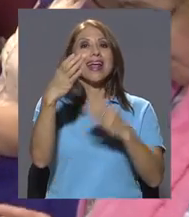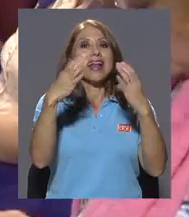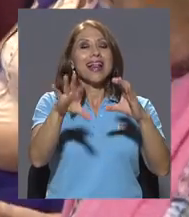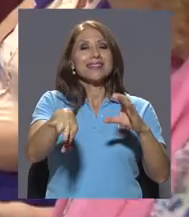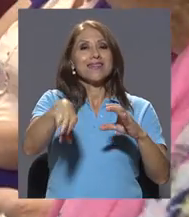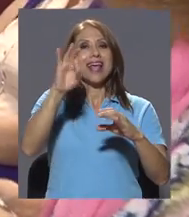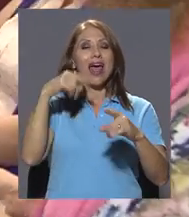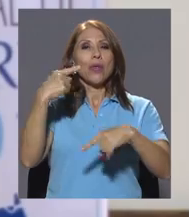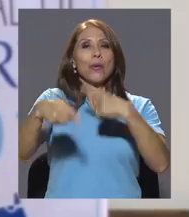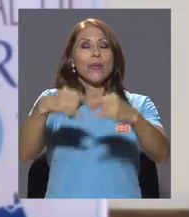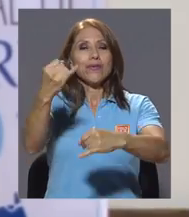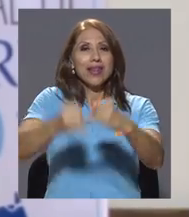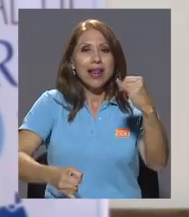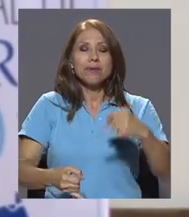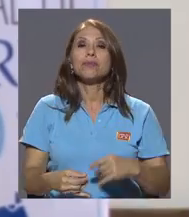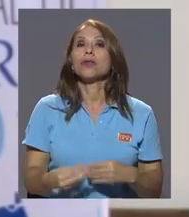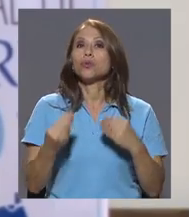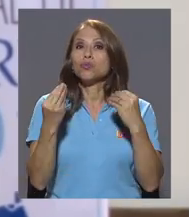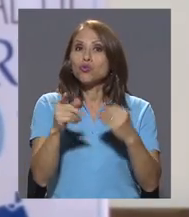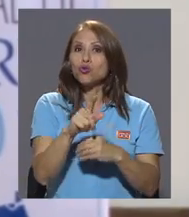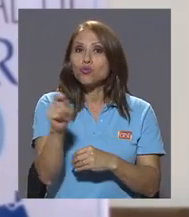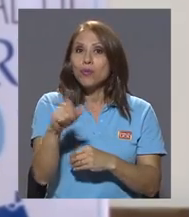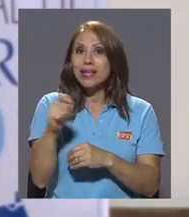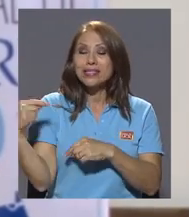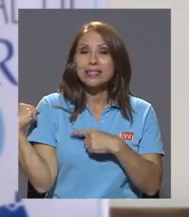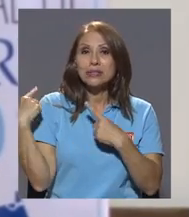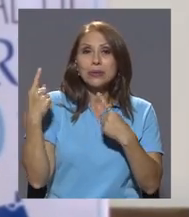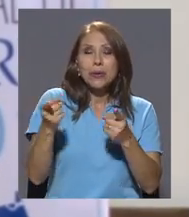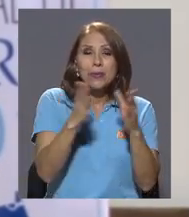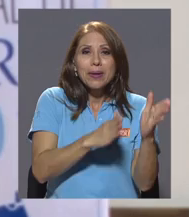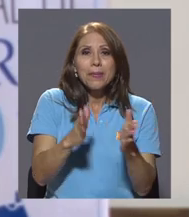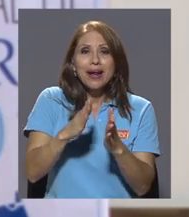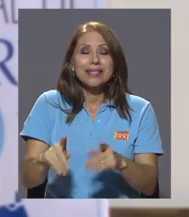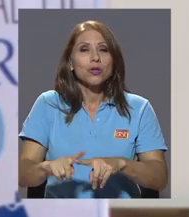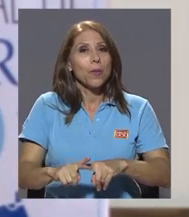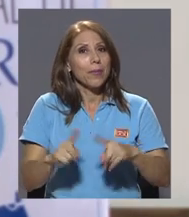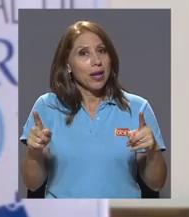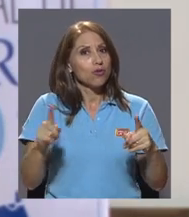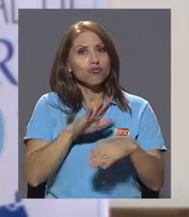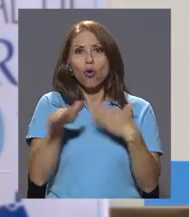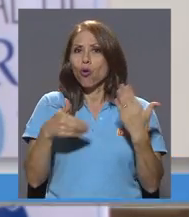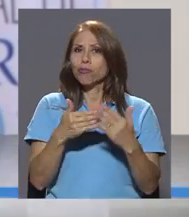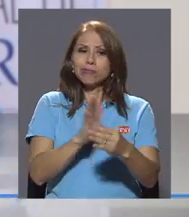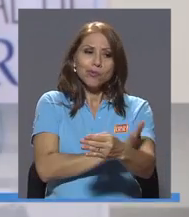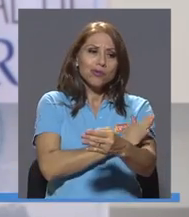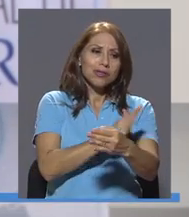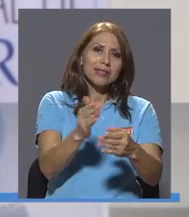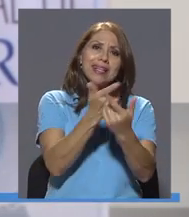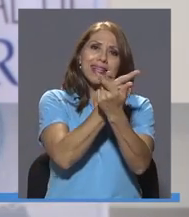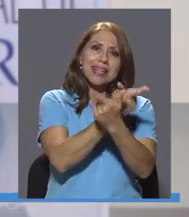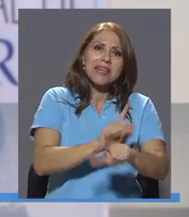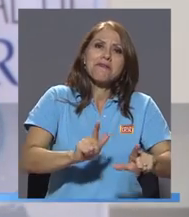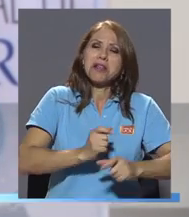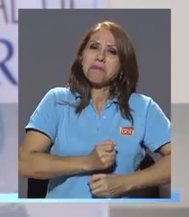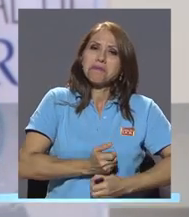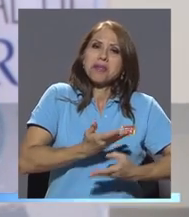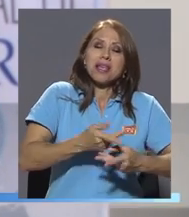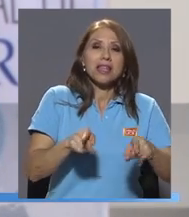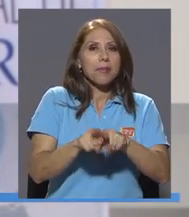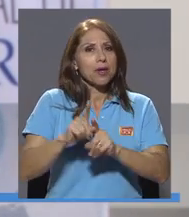meses de preparación, preparando tanto el repertorio libre como el repertorio obligatorio que había para la primera